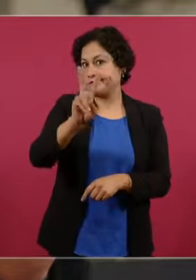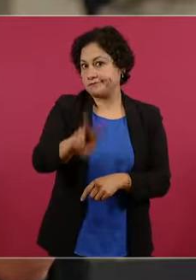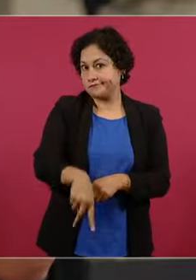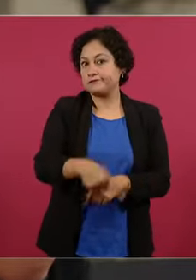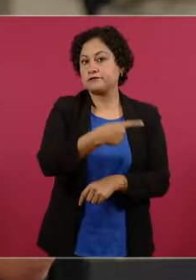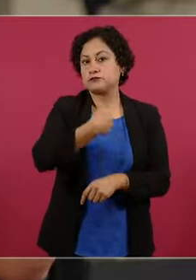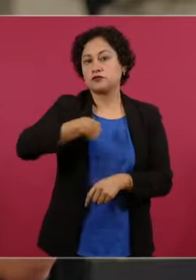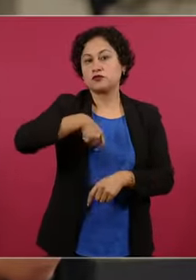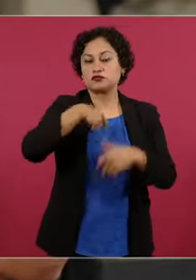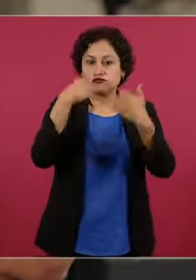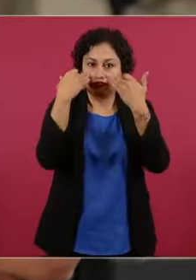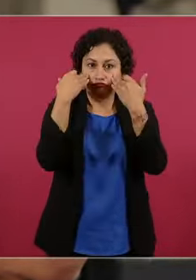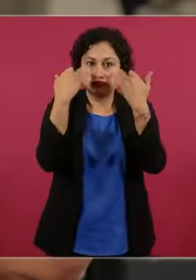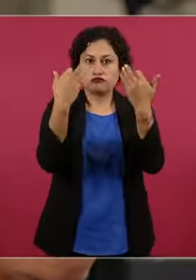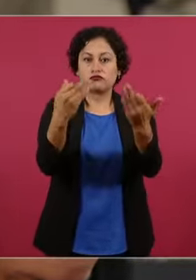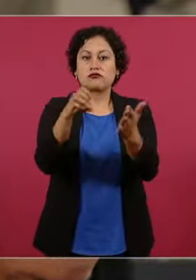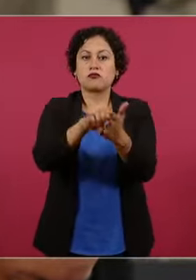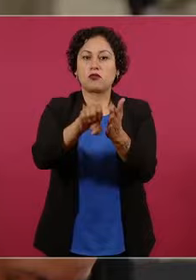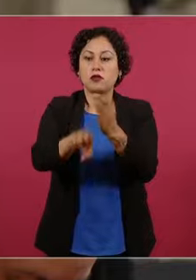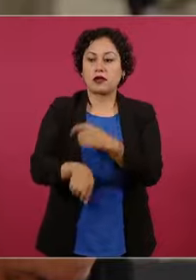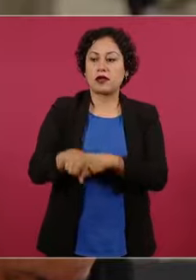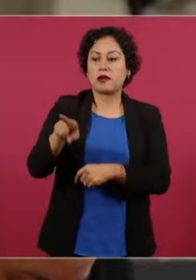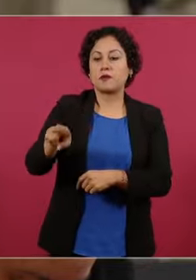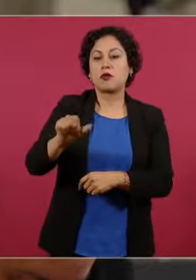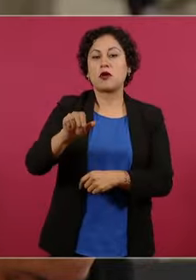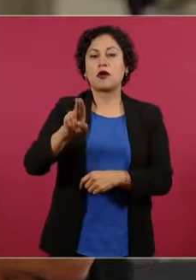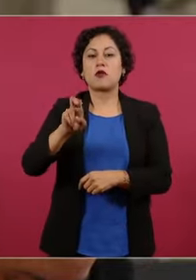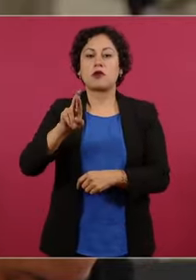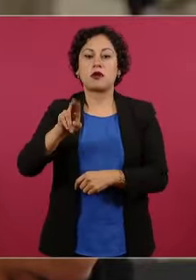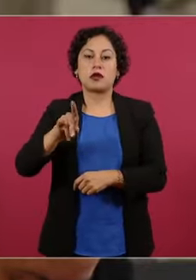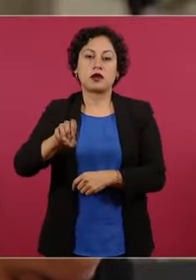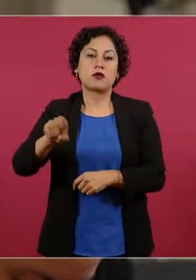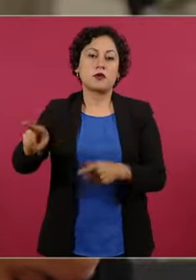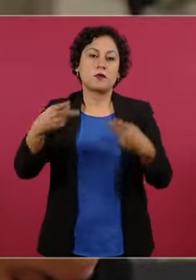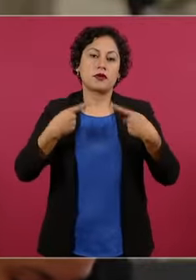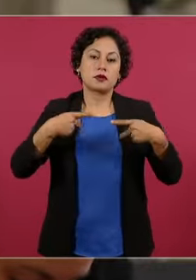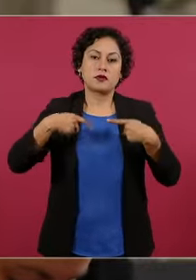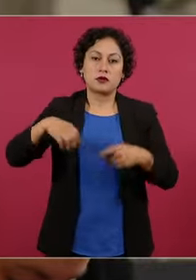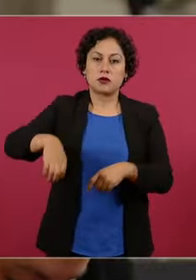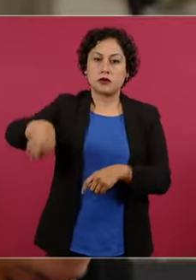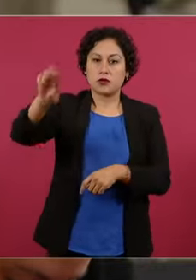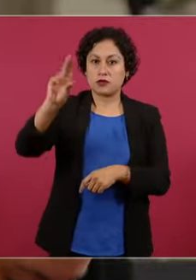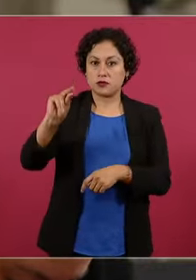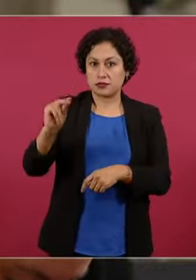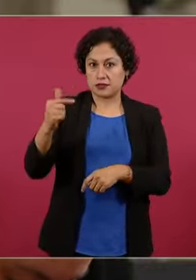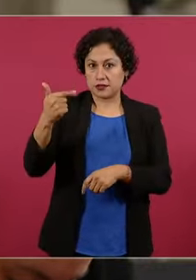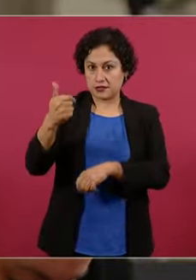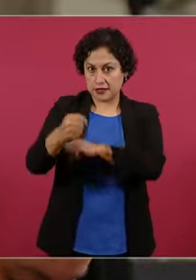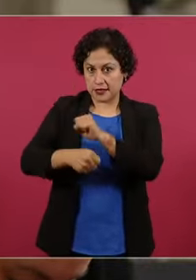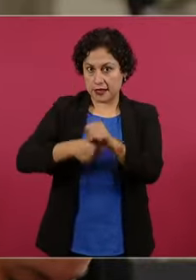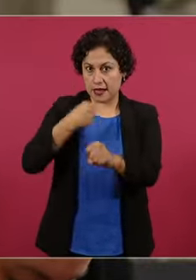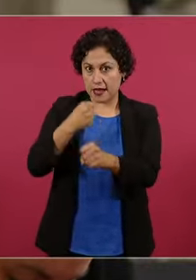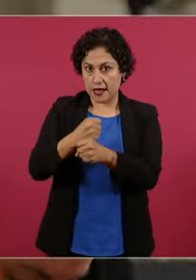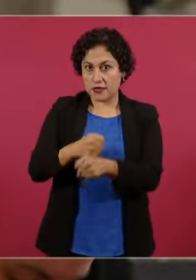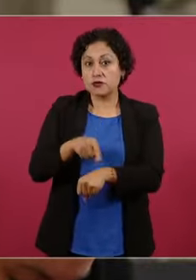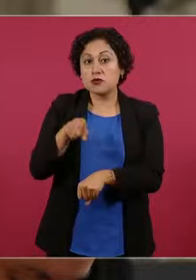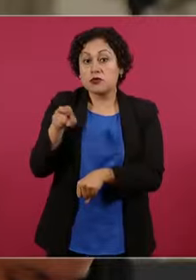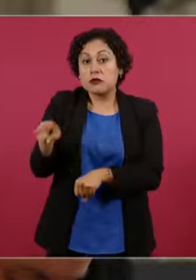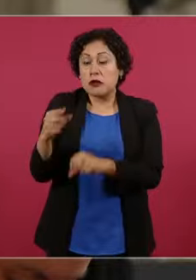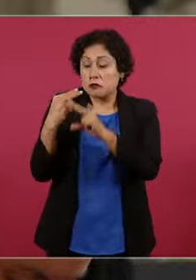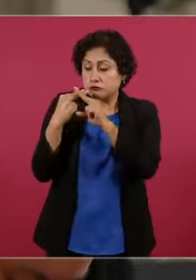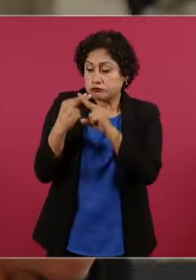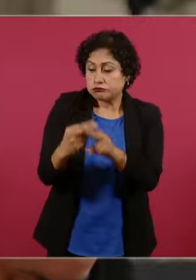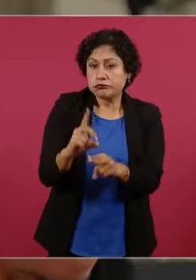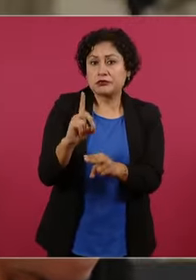casos como el de don Aurelio, una persona de 87 años, 37 años sin visitar